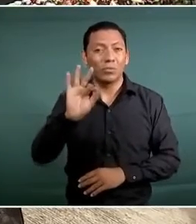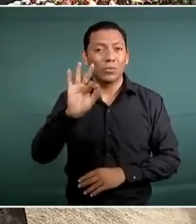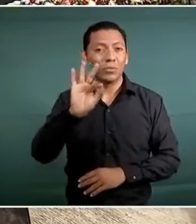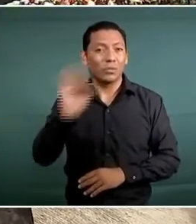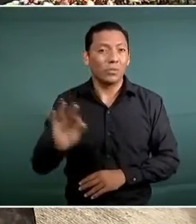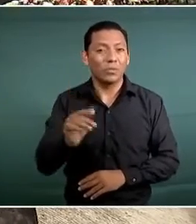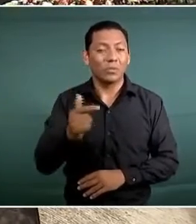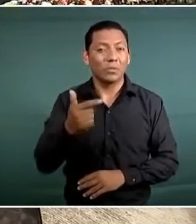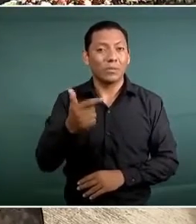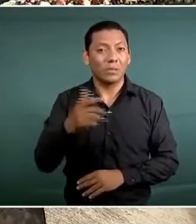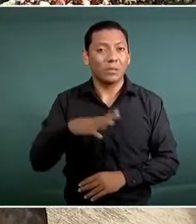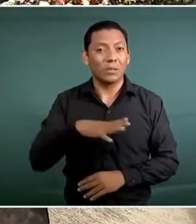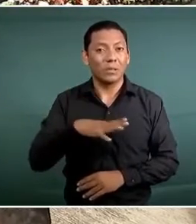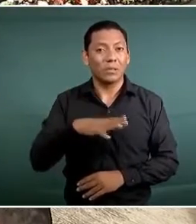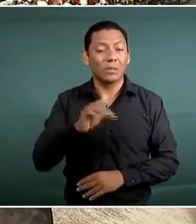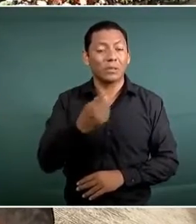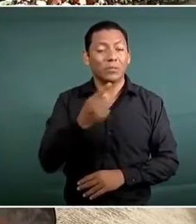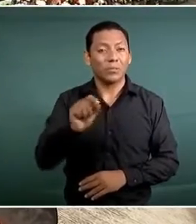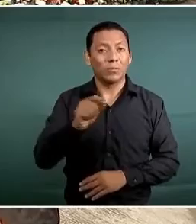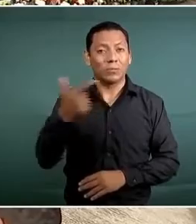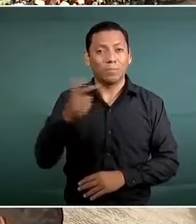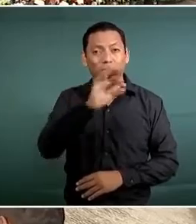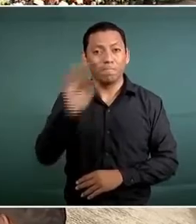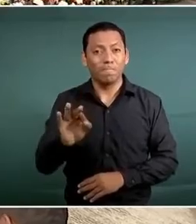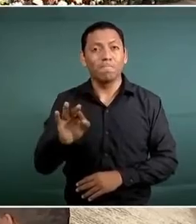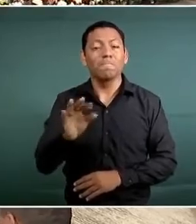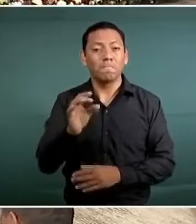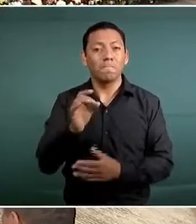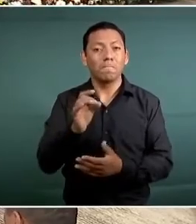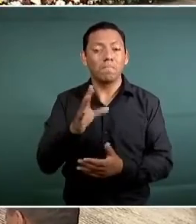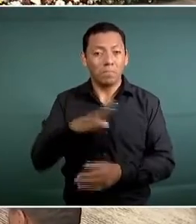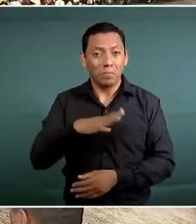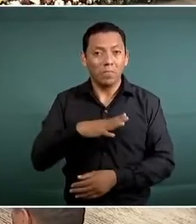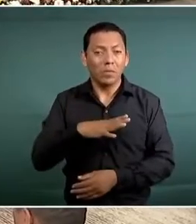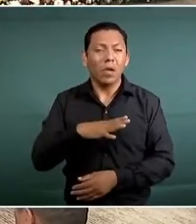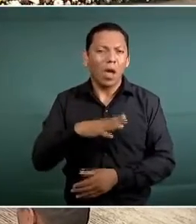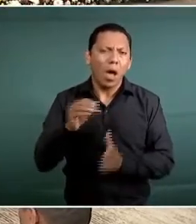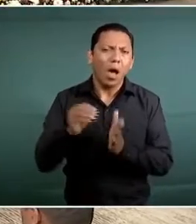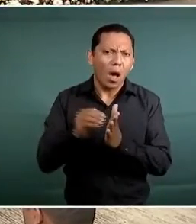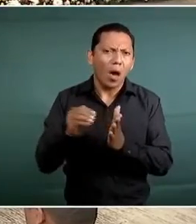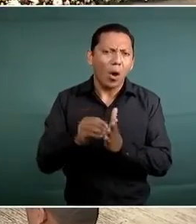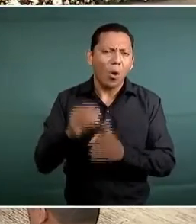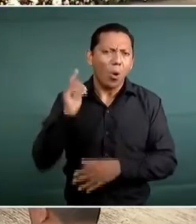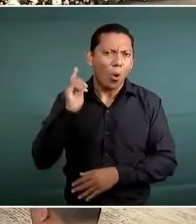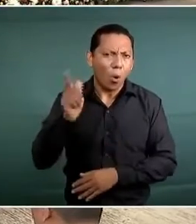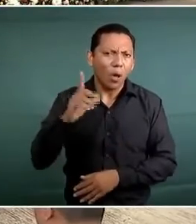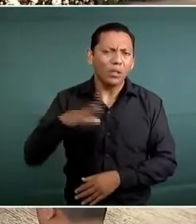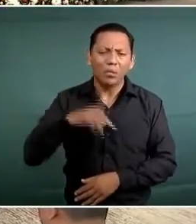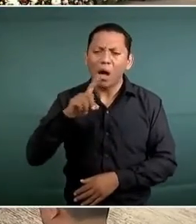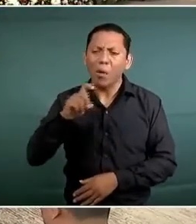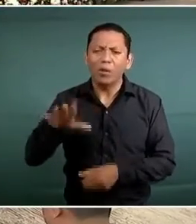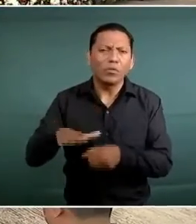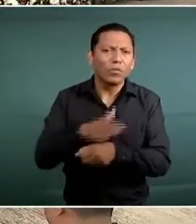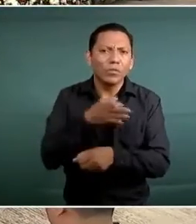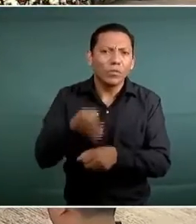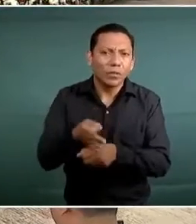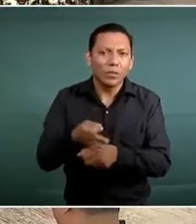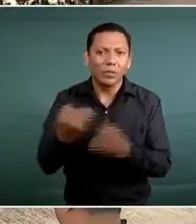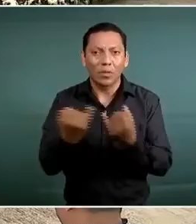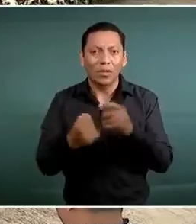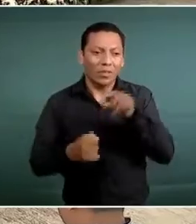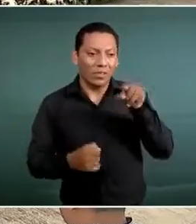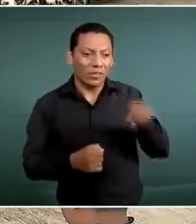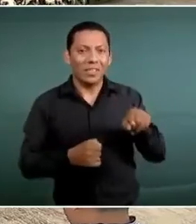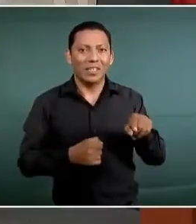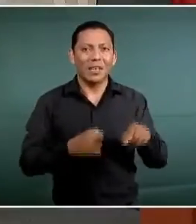mucho margen. Y ojalá tengamos en las presas agua suficiente. Y en la presa de